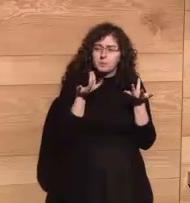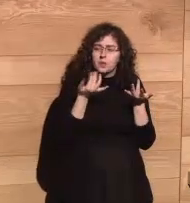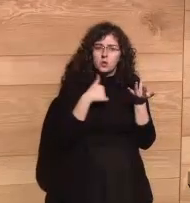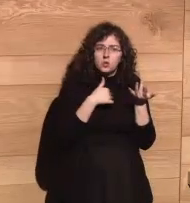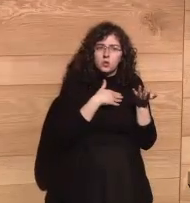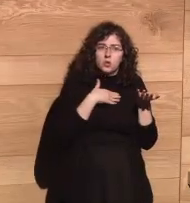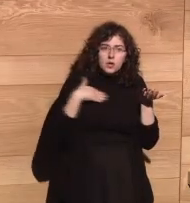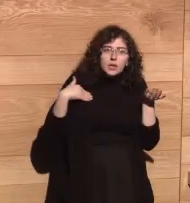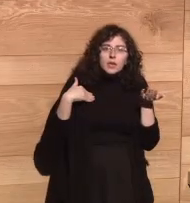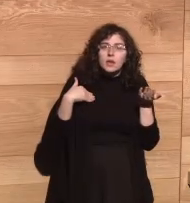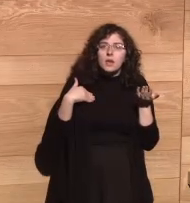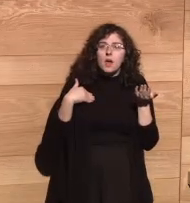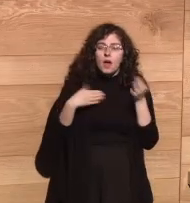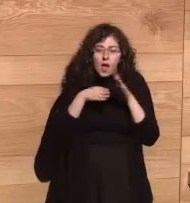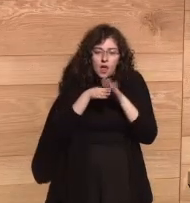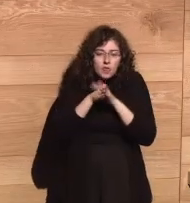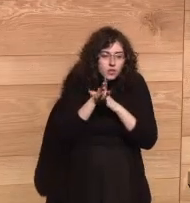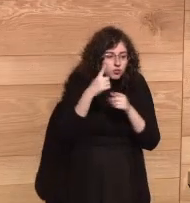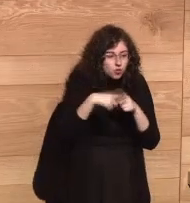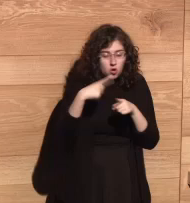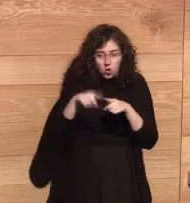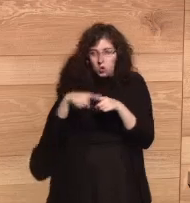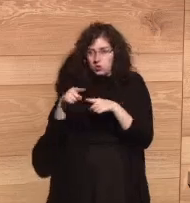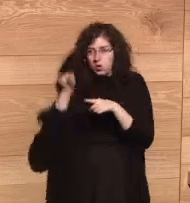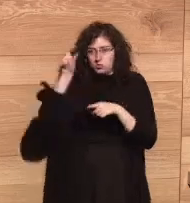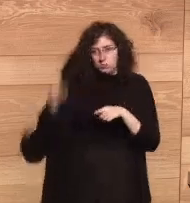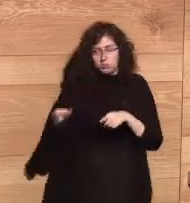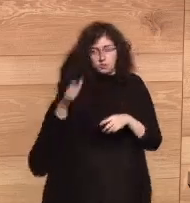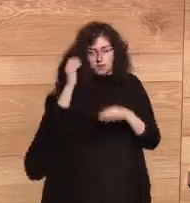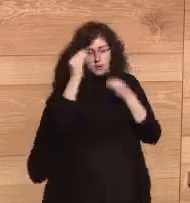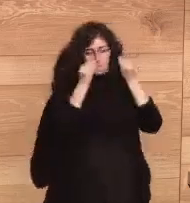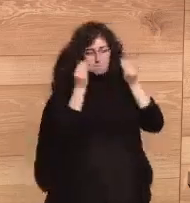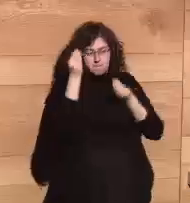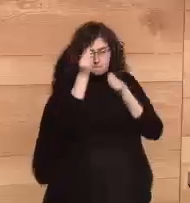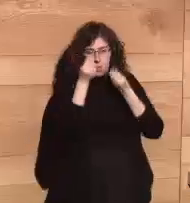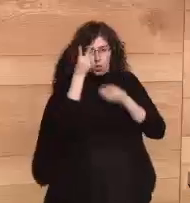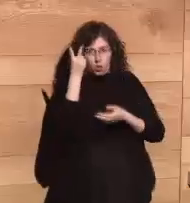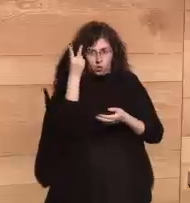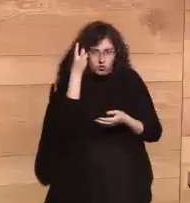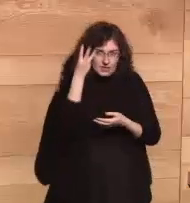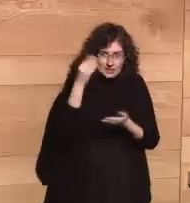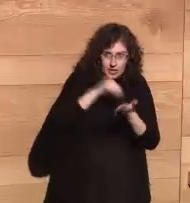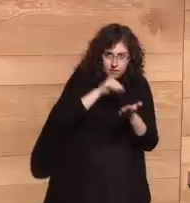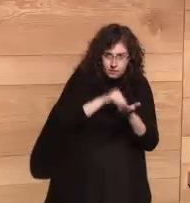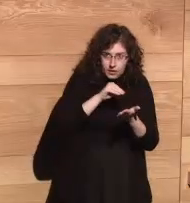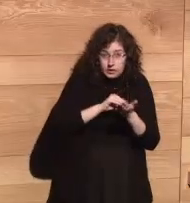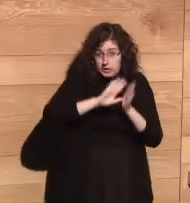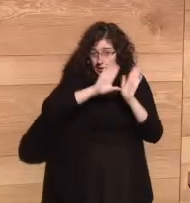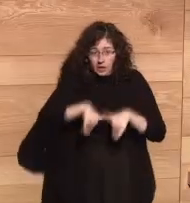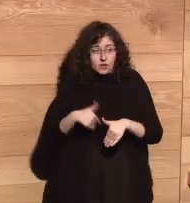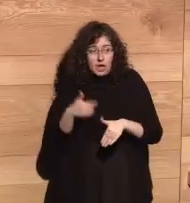yo quería tener acceso a ciertas cosas en el que se lo pensaban 2, 3 veces, tantas veces que no me